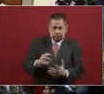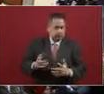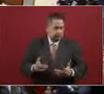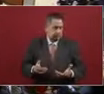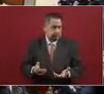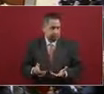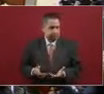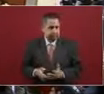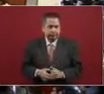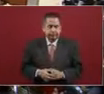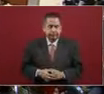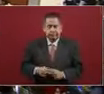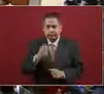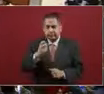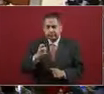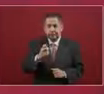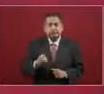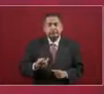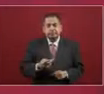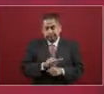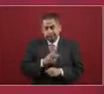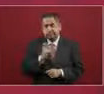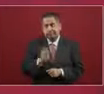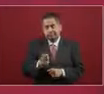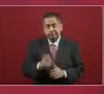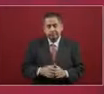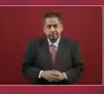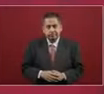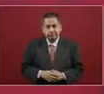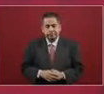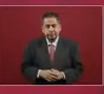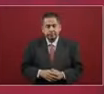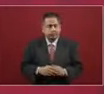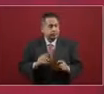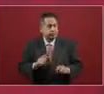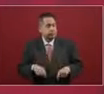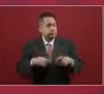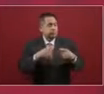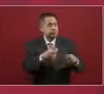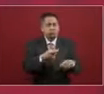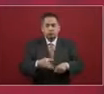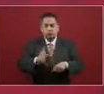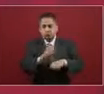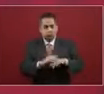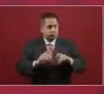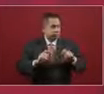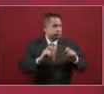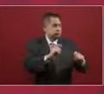Eso es lo que sucede con las concesiones en comunicaciones,